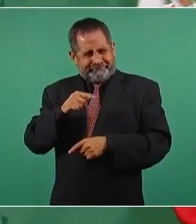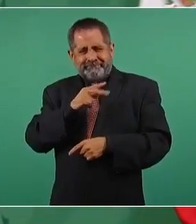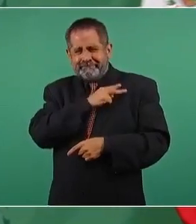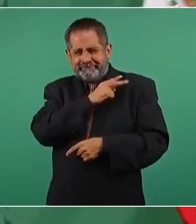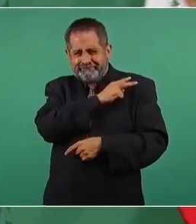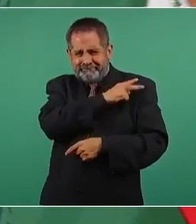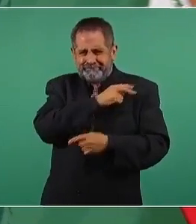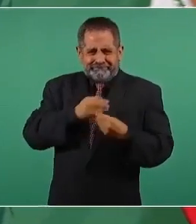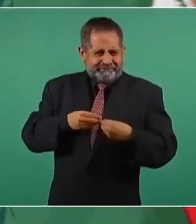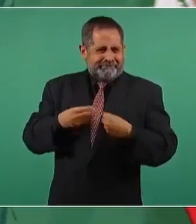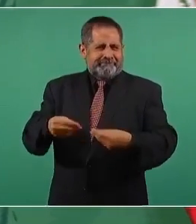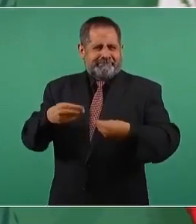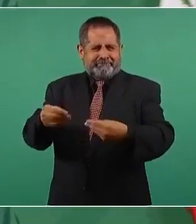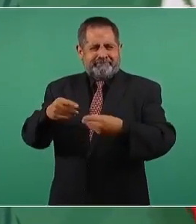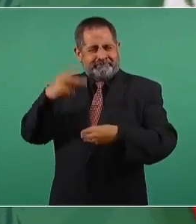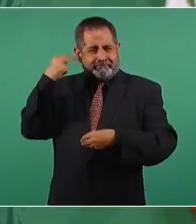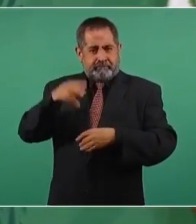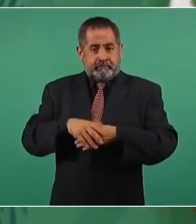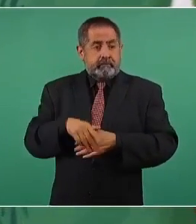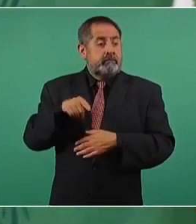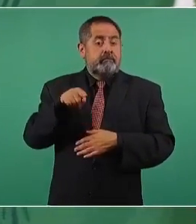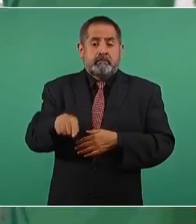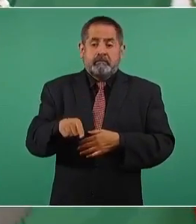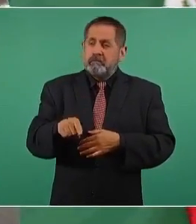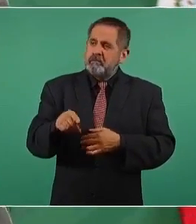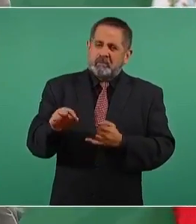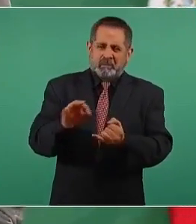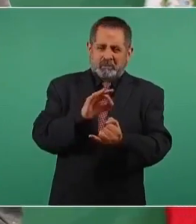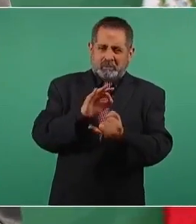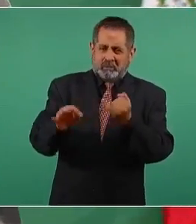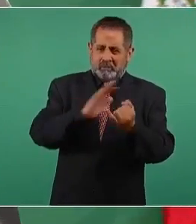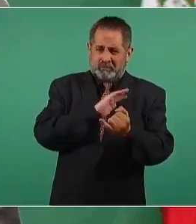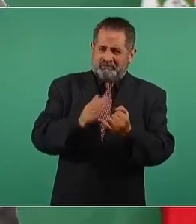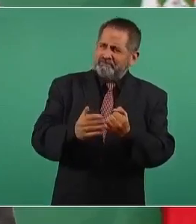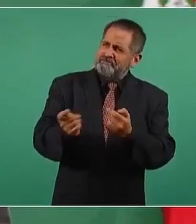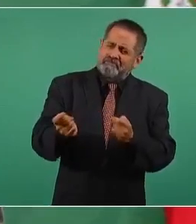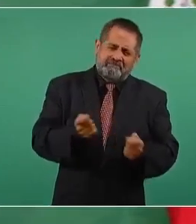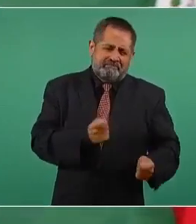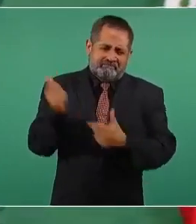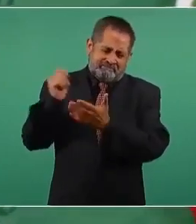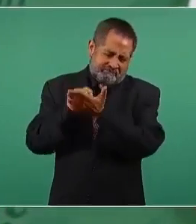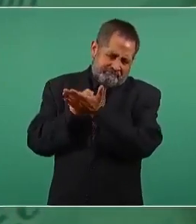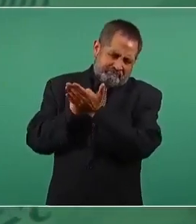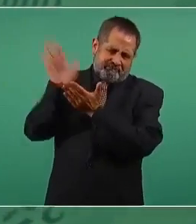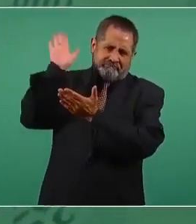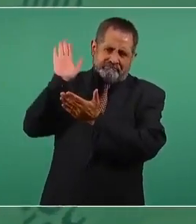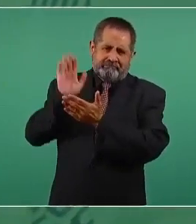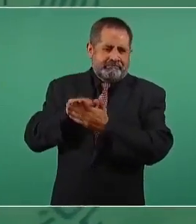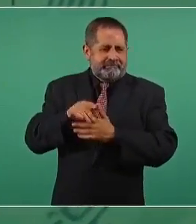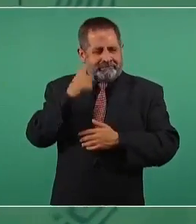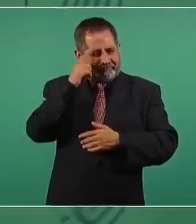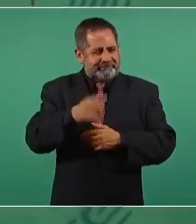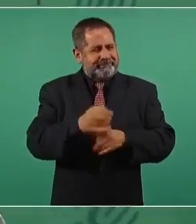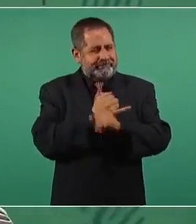Ahí se expulsó a los últimos españoles que no aceptaban la